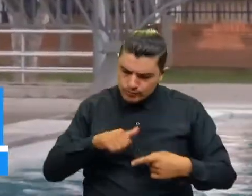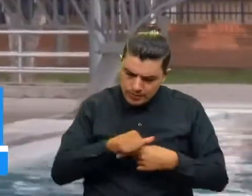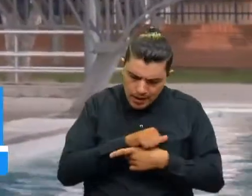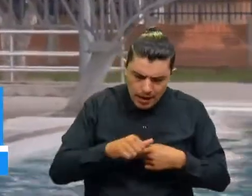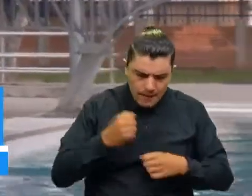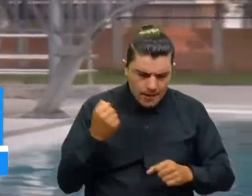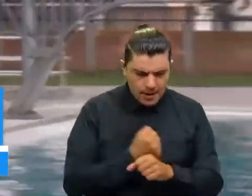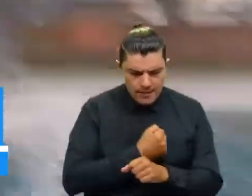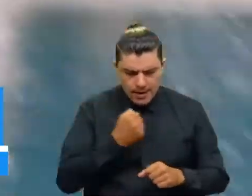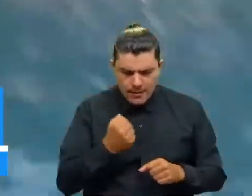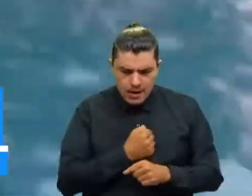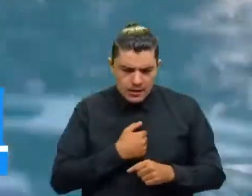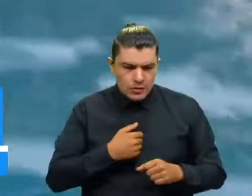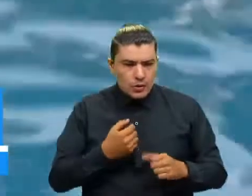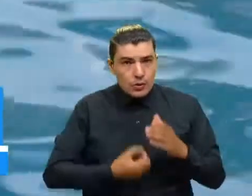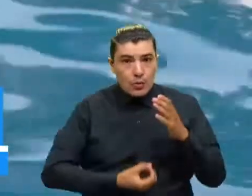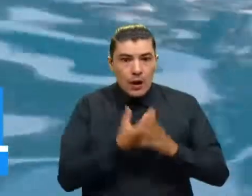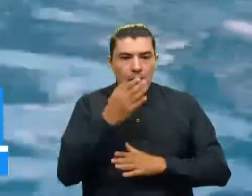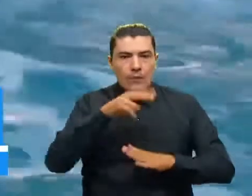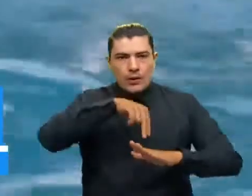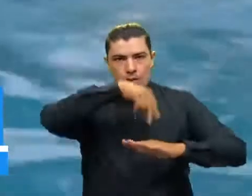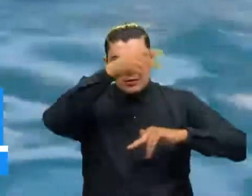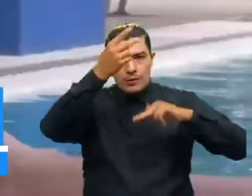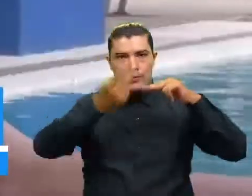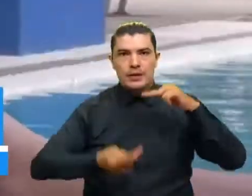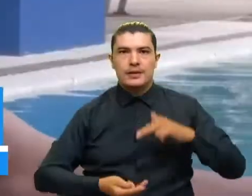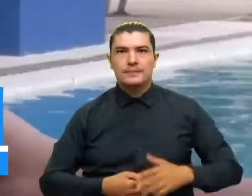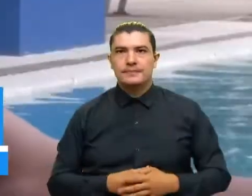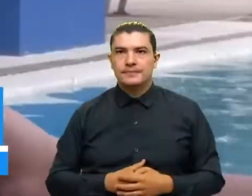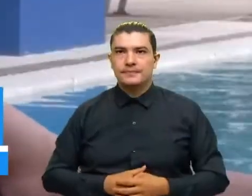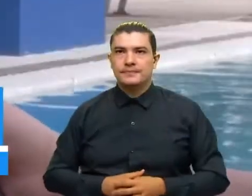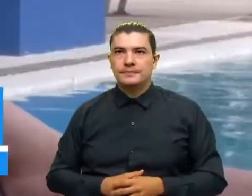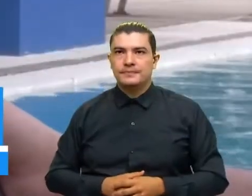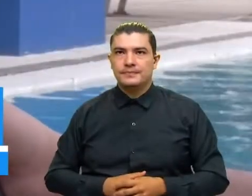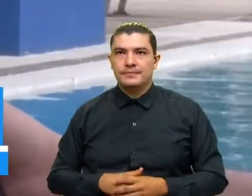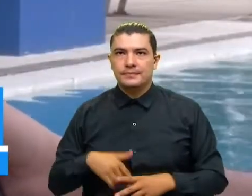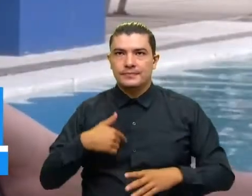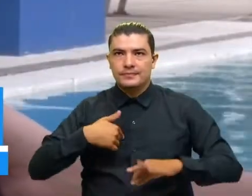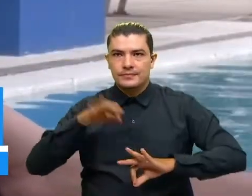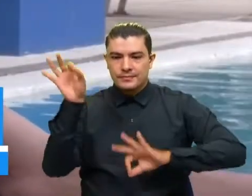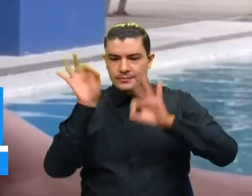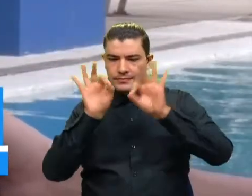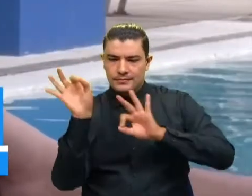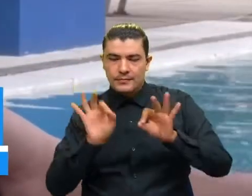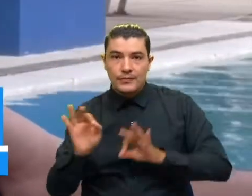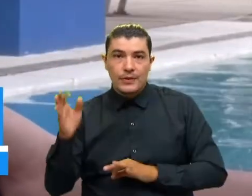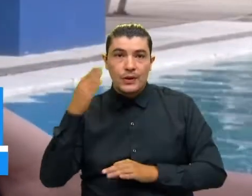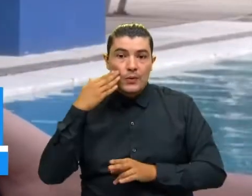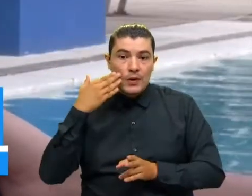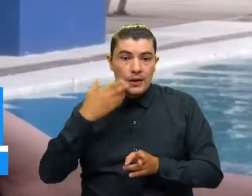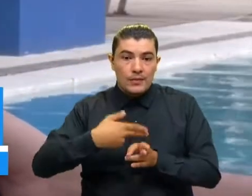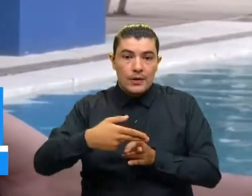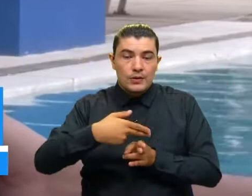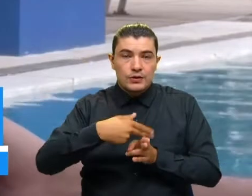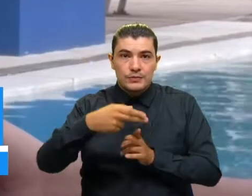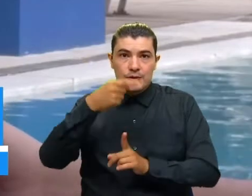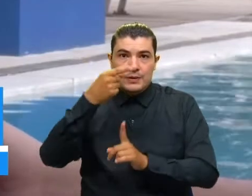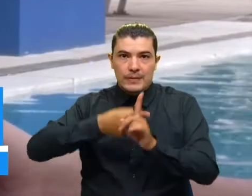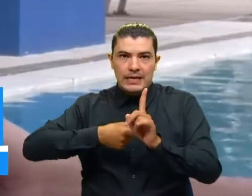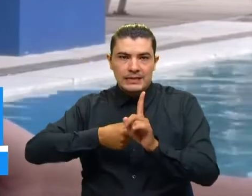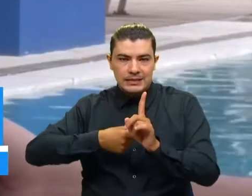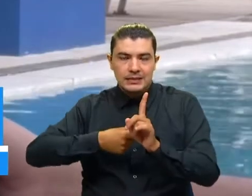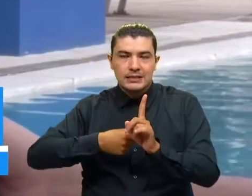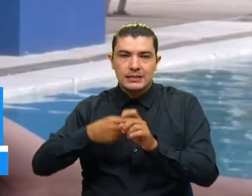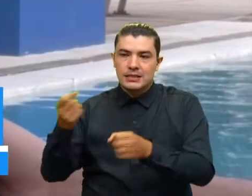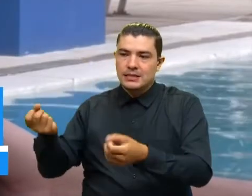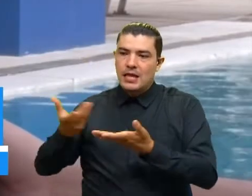y sacando saltos nuevos. Pues estar preparándonos, ya el mes que viene nos van a dar otro trampolín de 3 metros